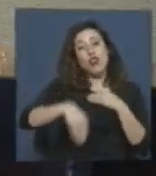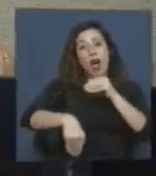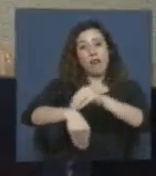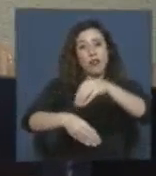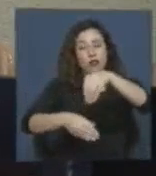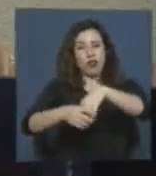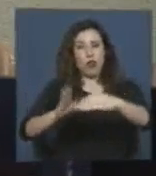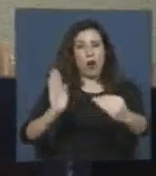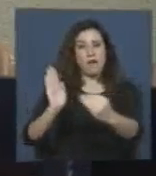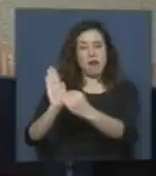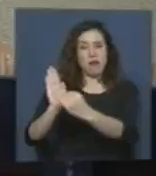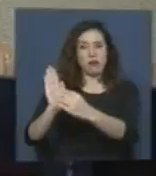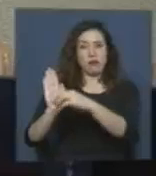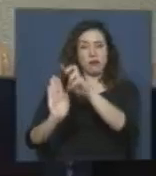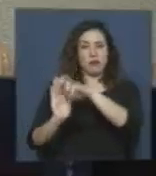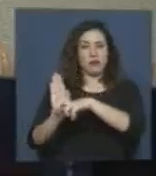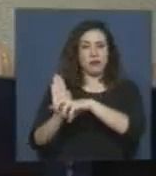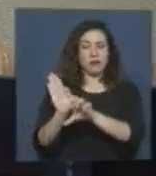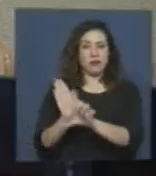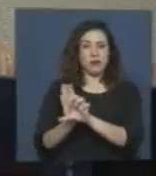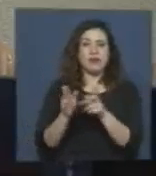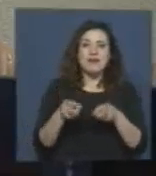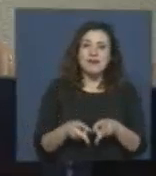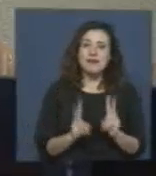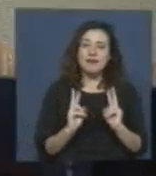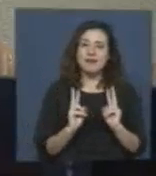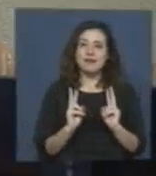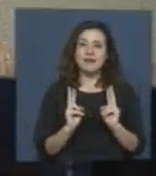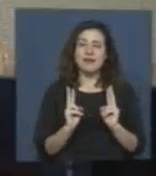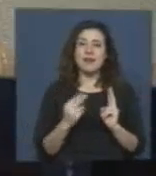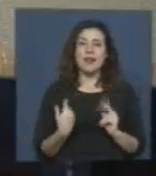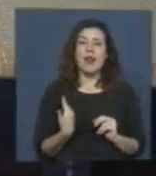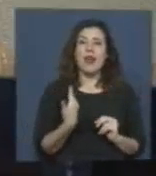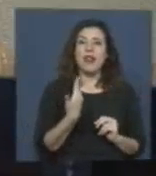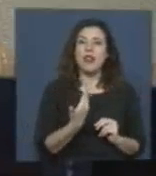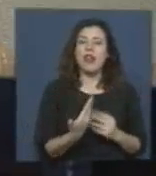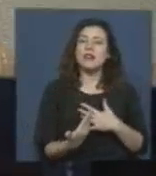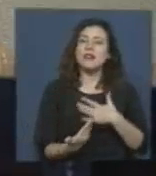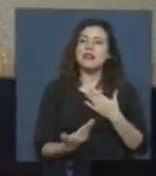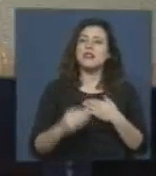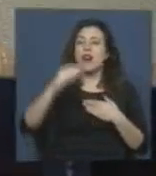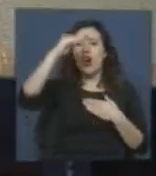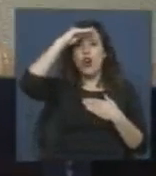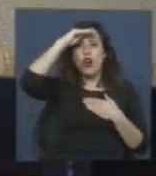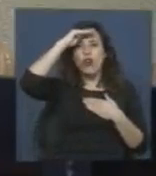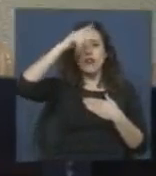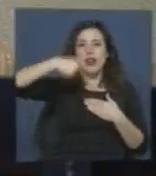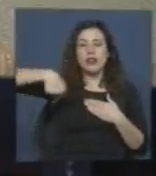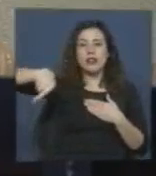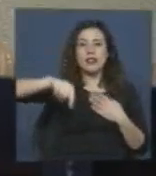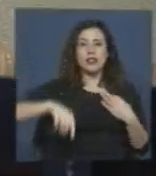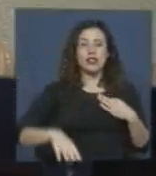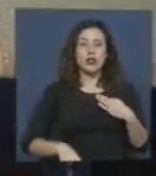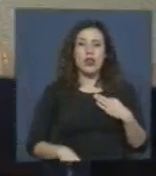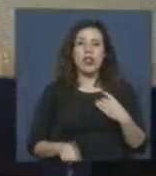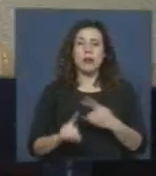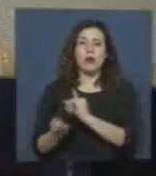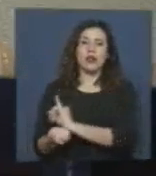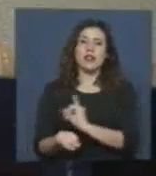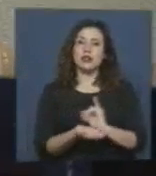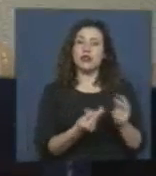voto favorable en este proyecto de ley que permite brindar la sensación de confianza de los ciudadanos hacia las